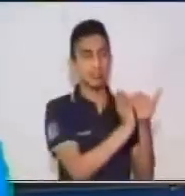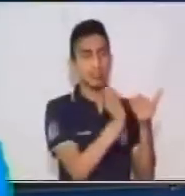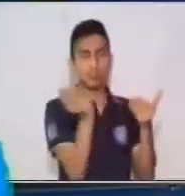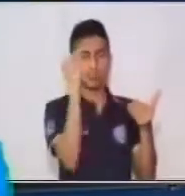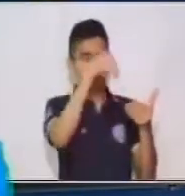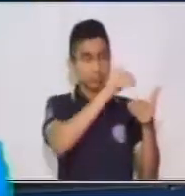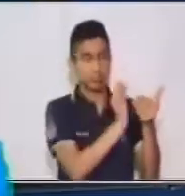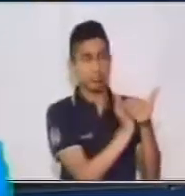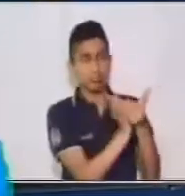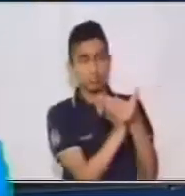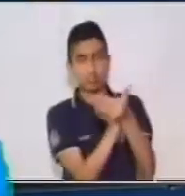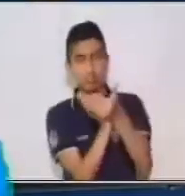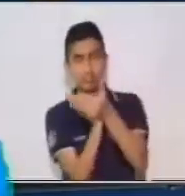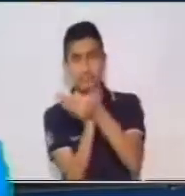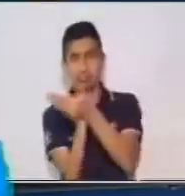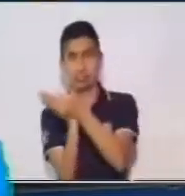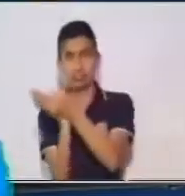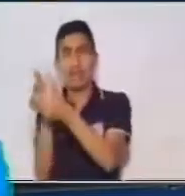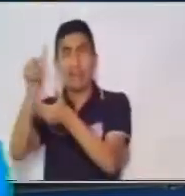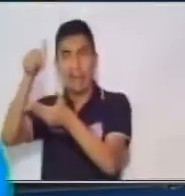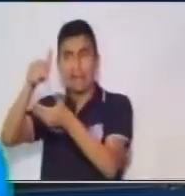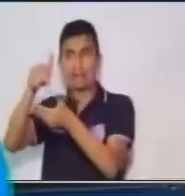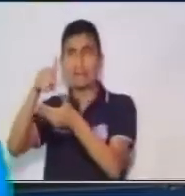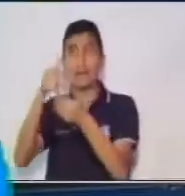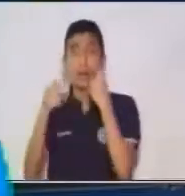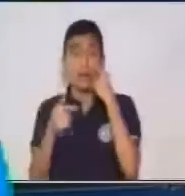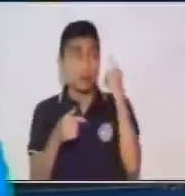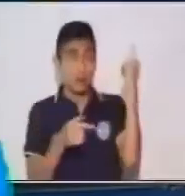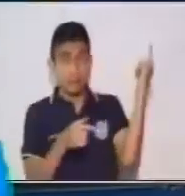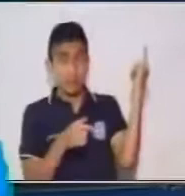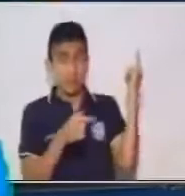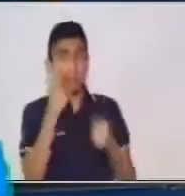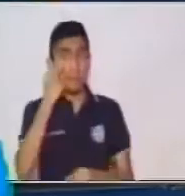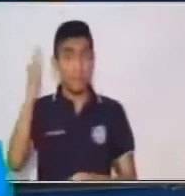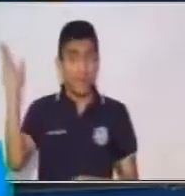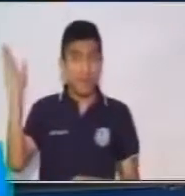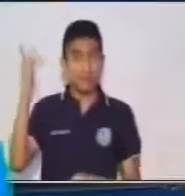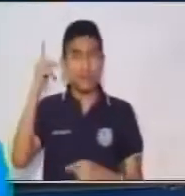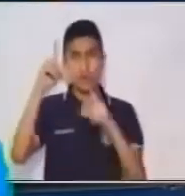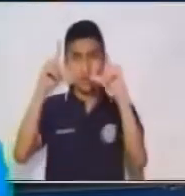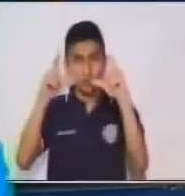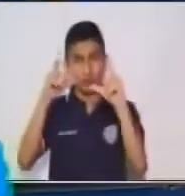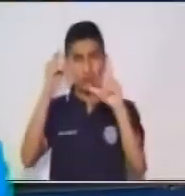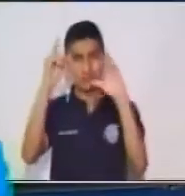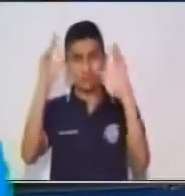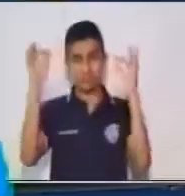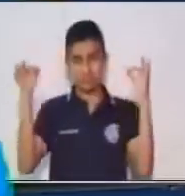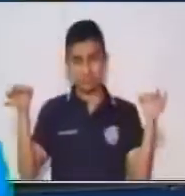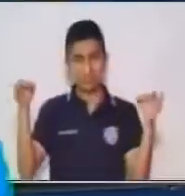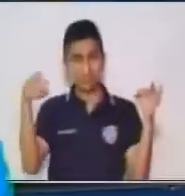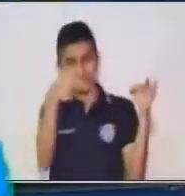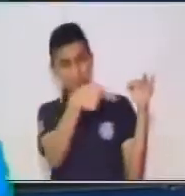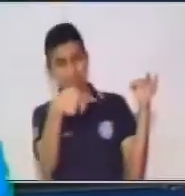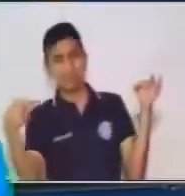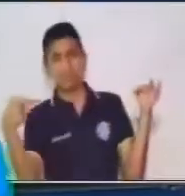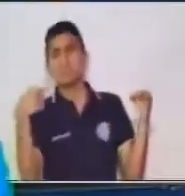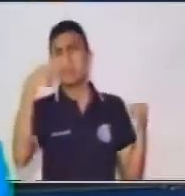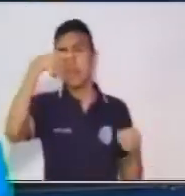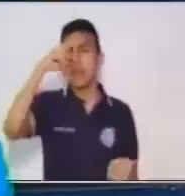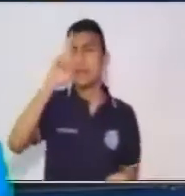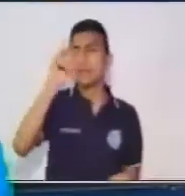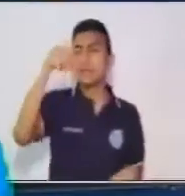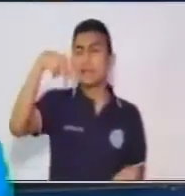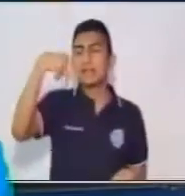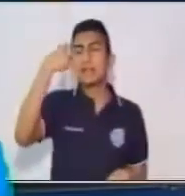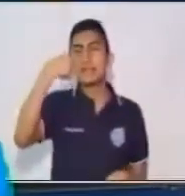esta imagen. Dice transportes acuáticos. Muy bien. Vamos a desglosar para